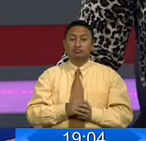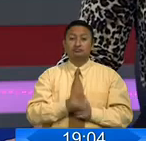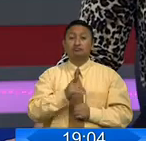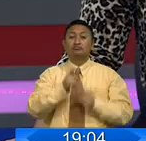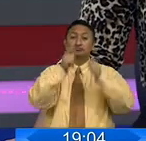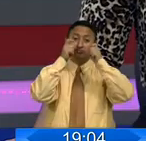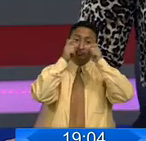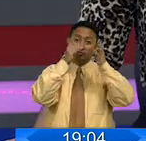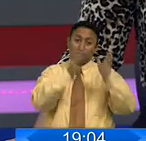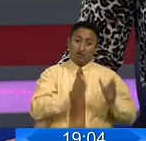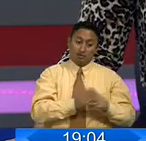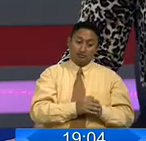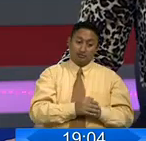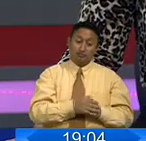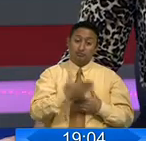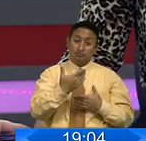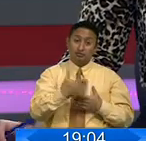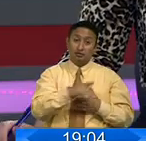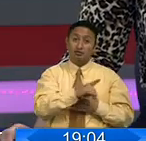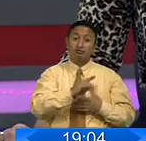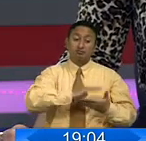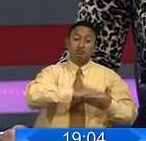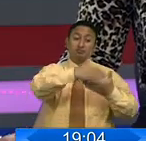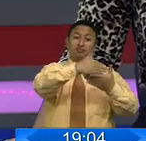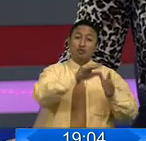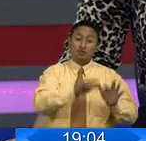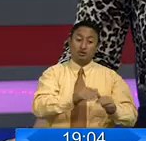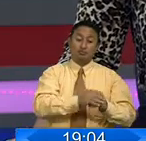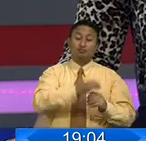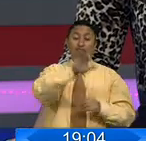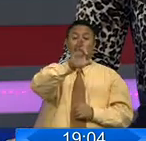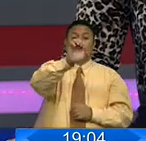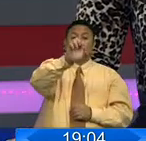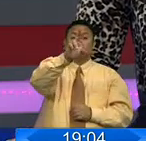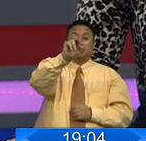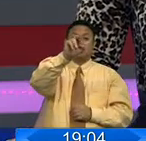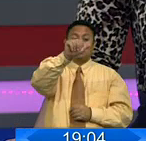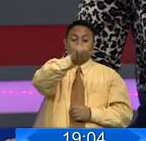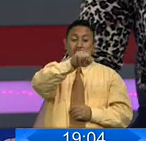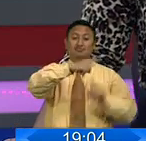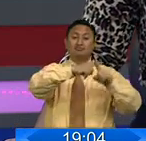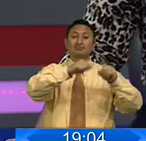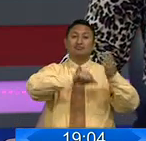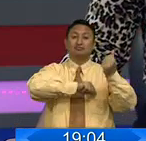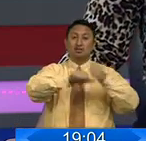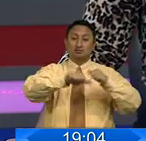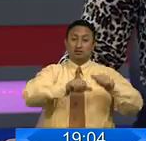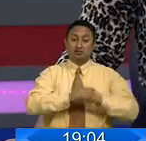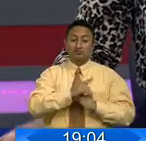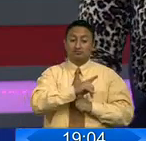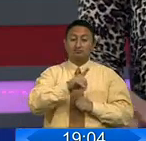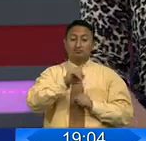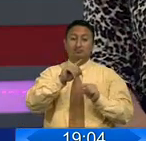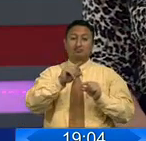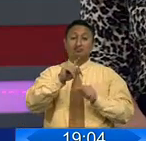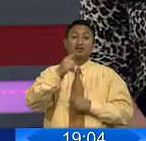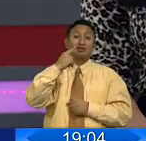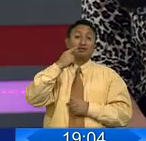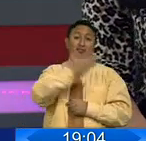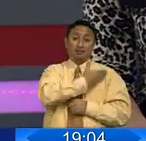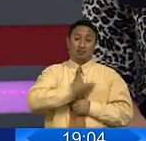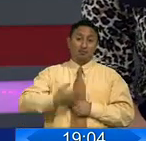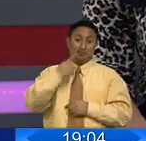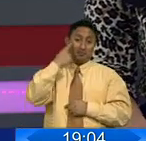fiscalía general del estado halló en la computadora del aura terán ex asistencia del despacho del ex presidente rafael correa información